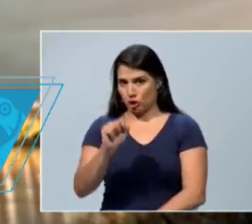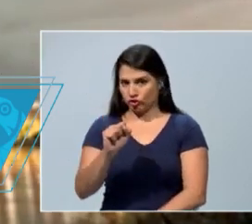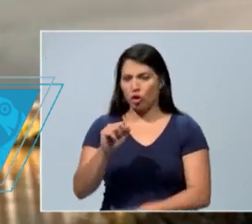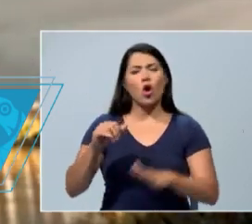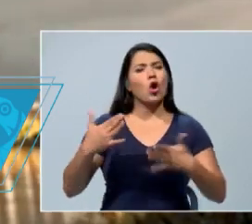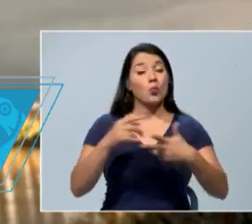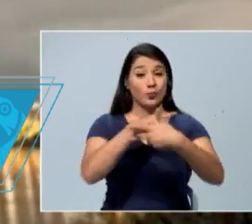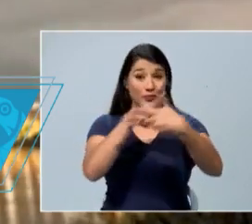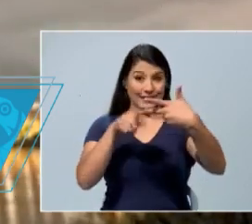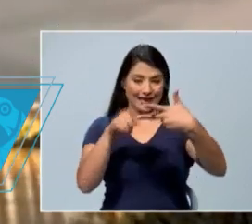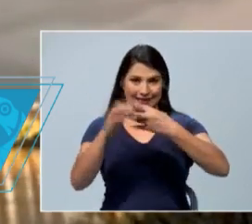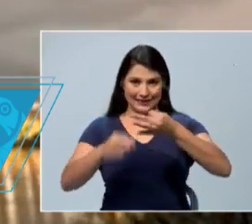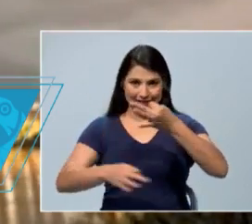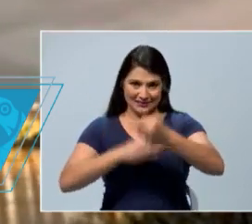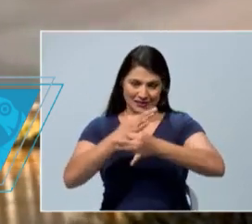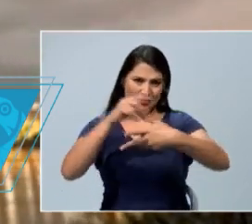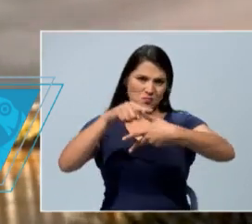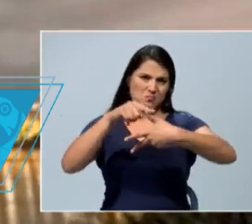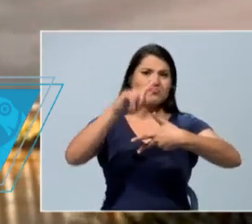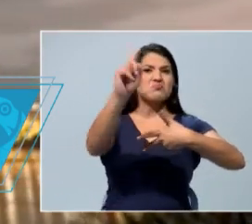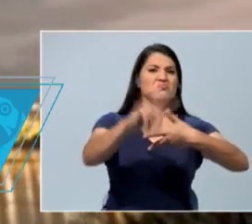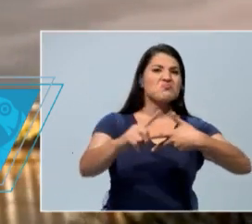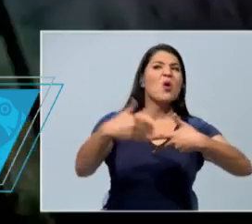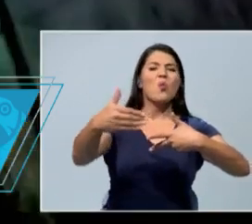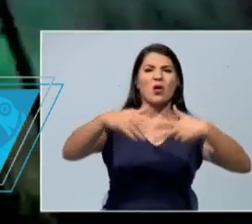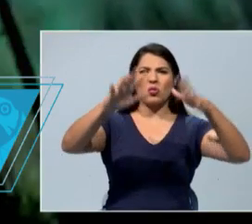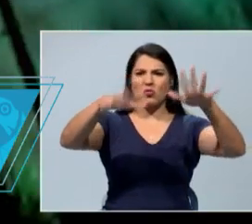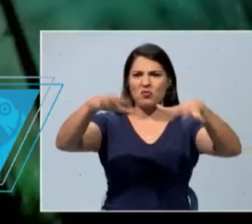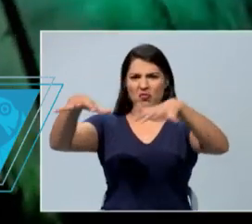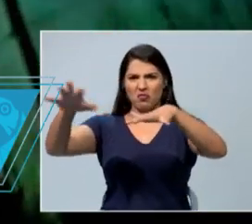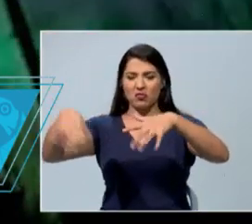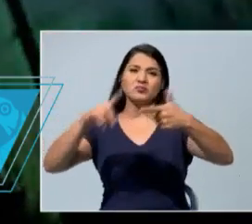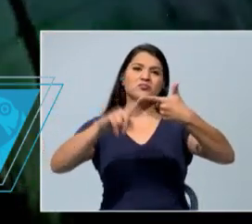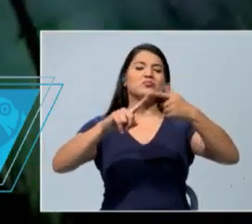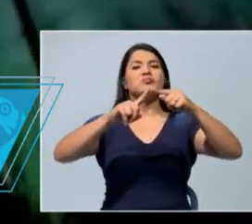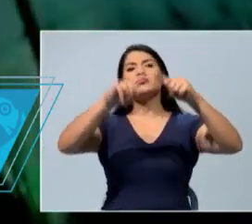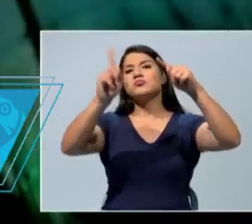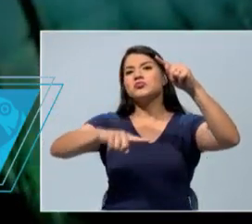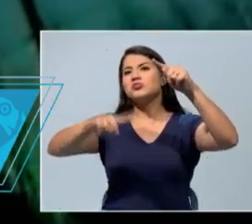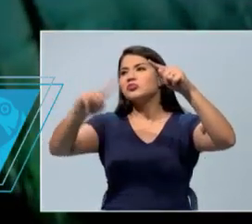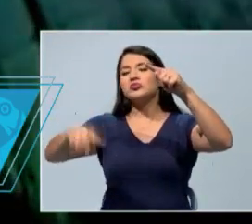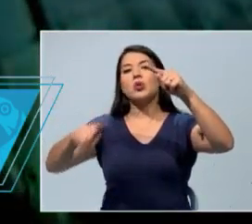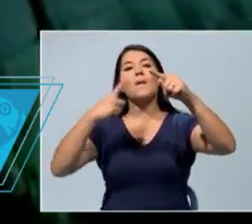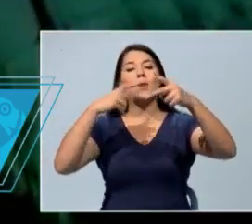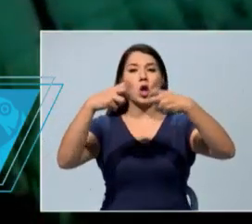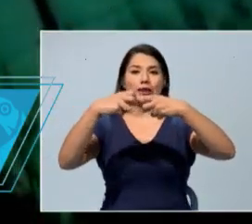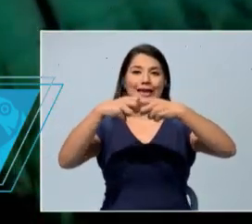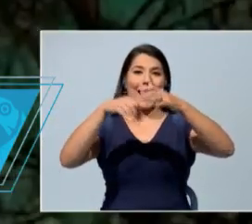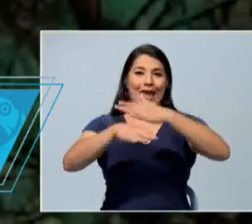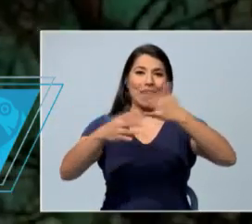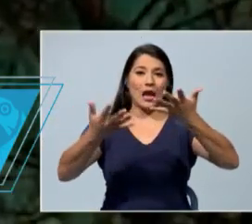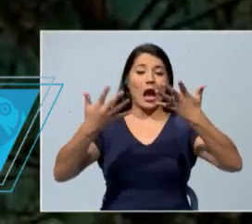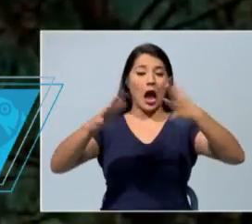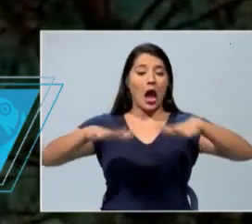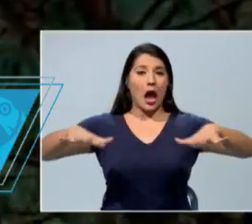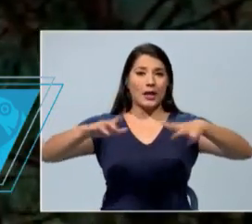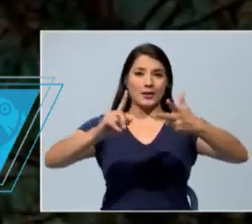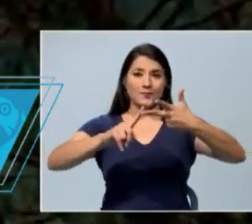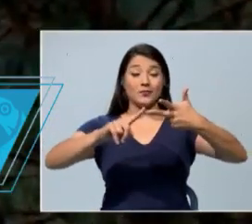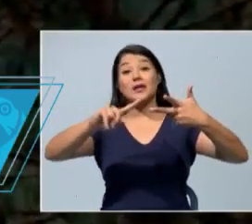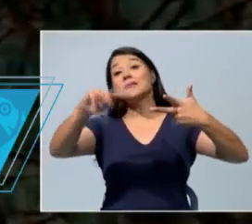el fenómeno eléctrico de las tormentas, el fenómeno de la electrificación continua en el aire y el fenómeno de las